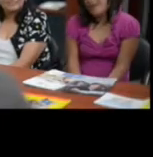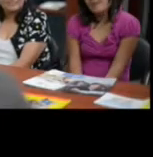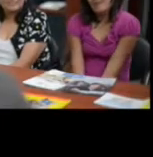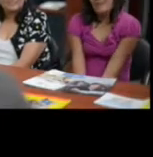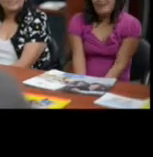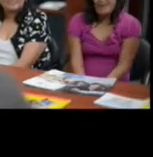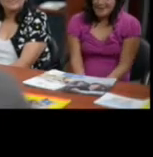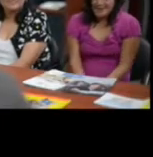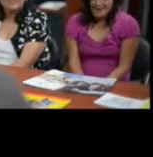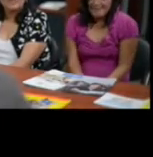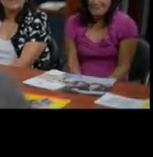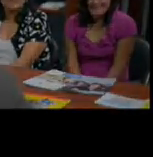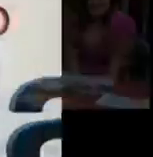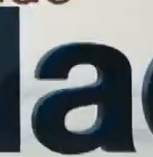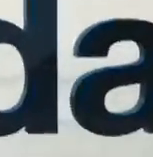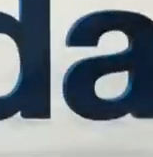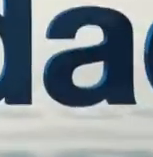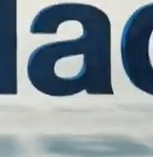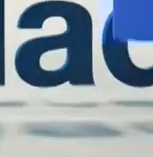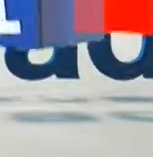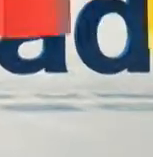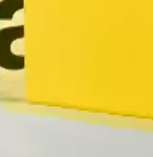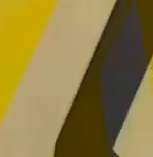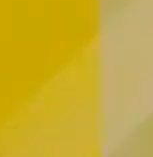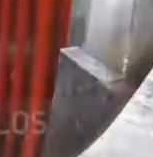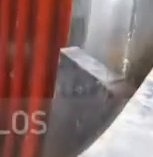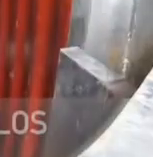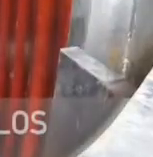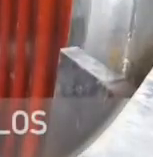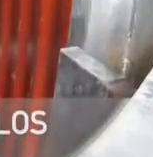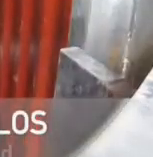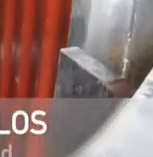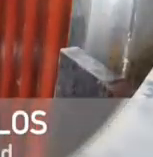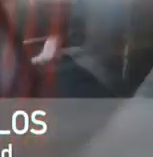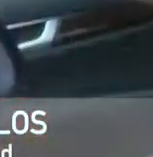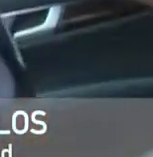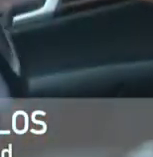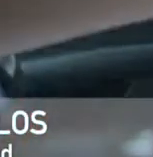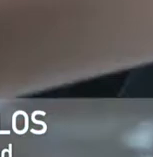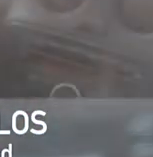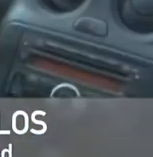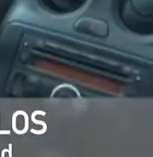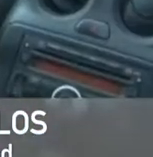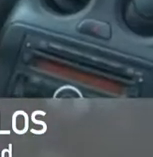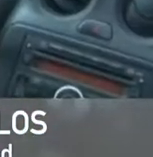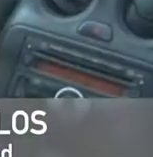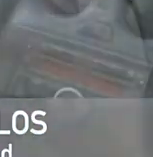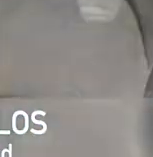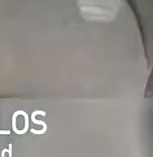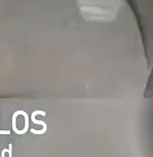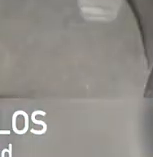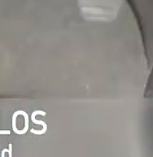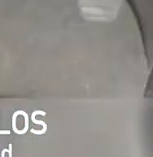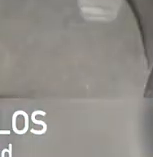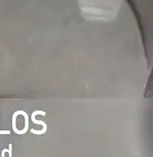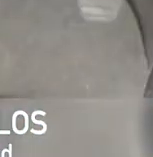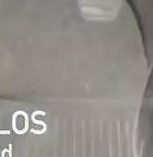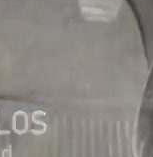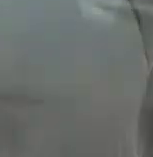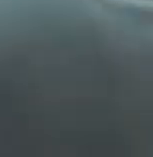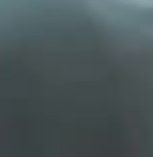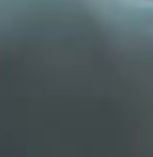Esta semana en Construyendo Igualdad abordaremos el tema de la importación de vehículos para personas con discapacidad. Contaremos